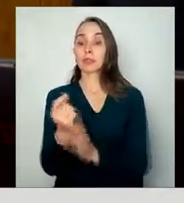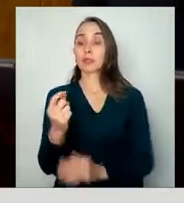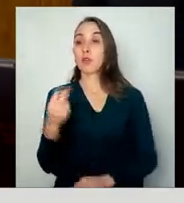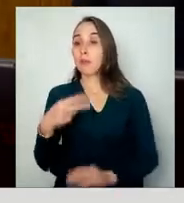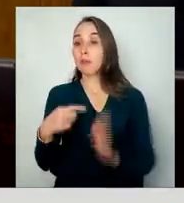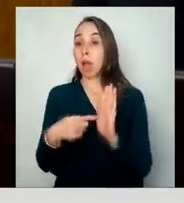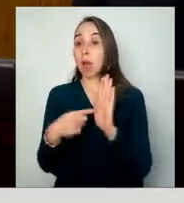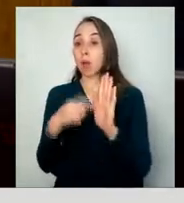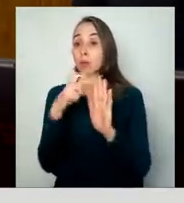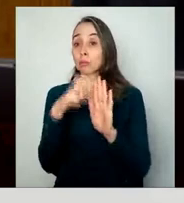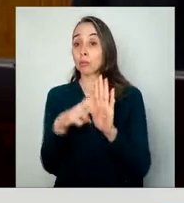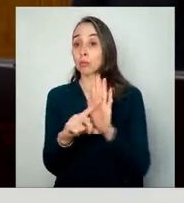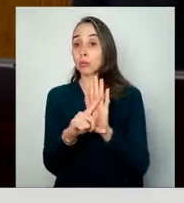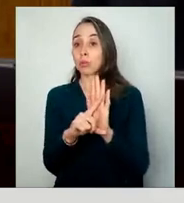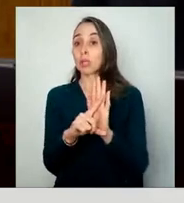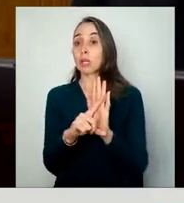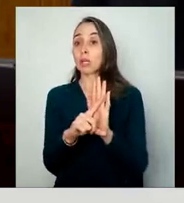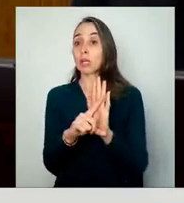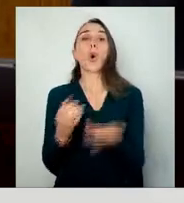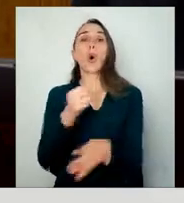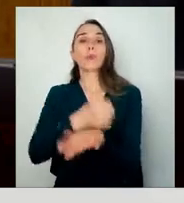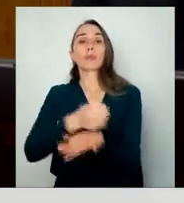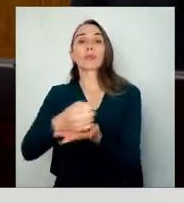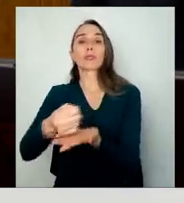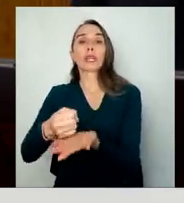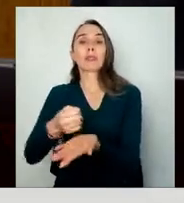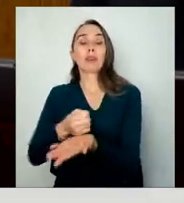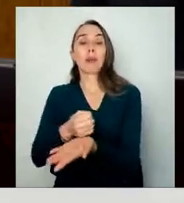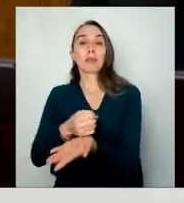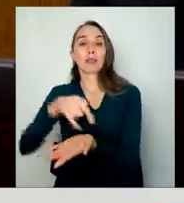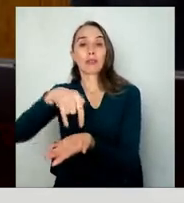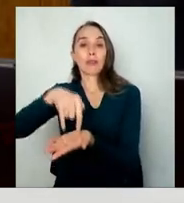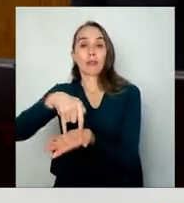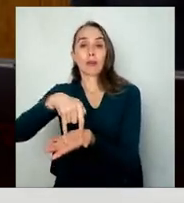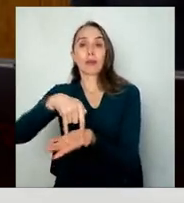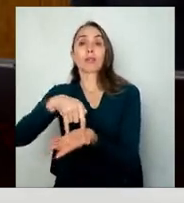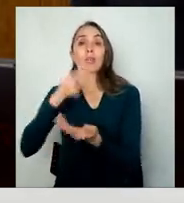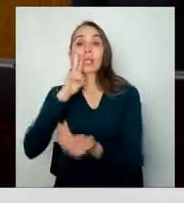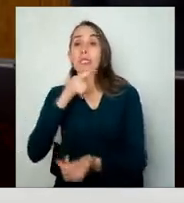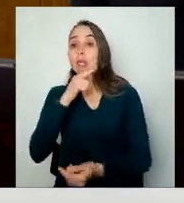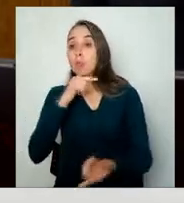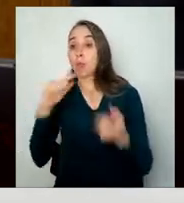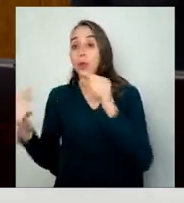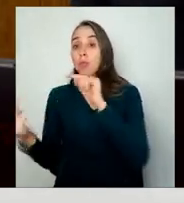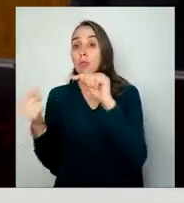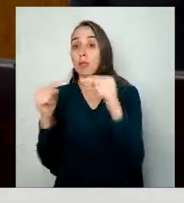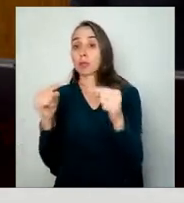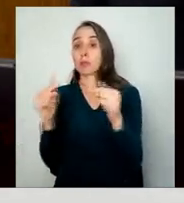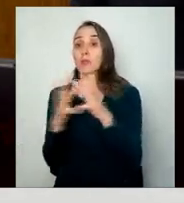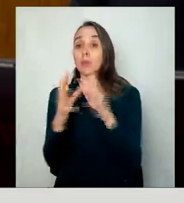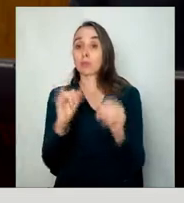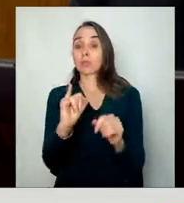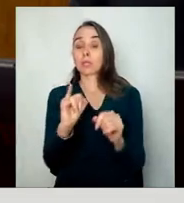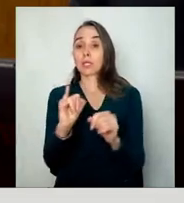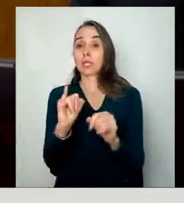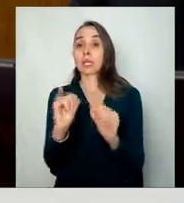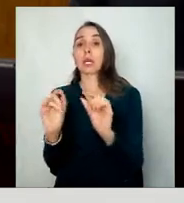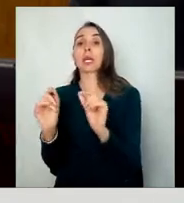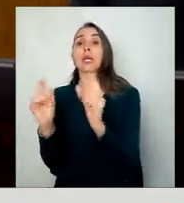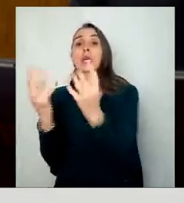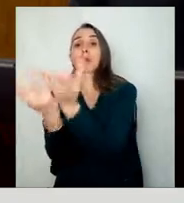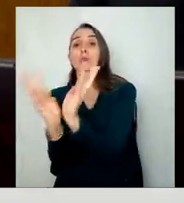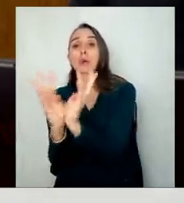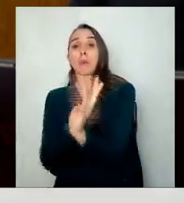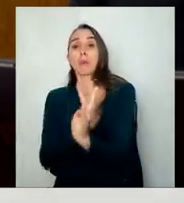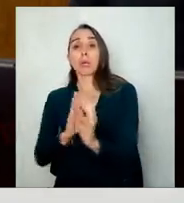cómo se tramitó este proyecto porque sin duda fue una discusión que tuvo un alto consenso dentro de la comisión de Educación y